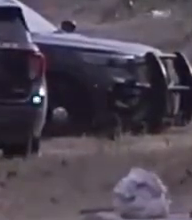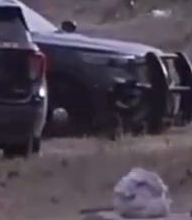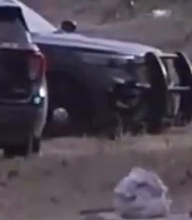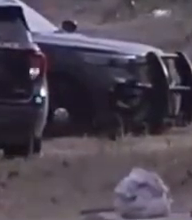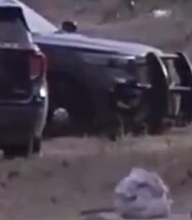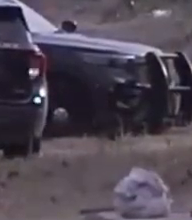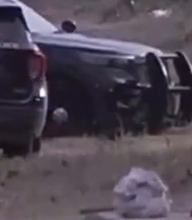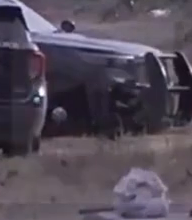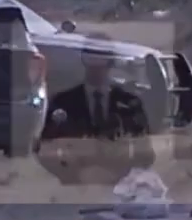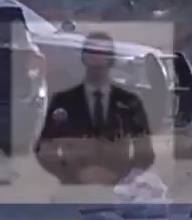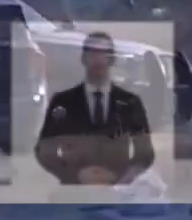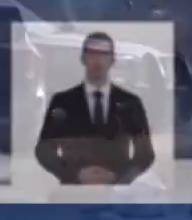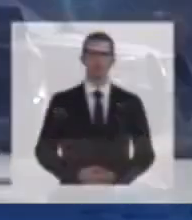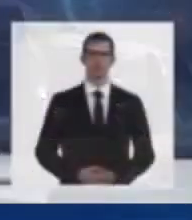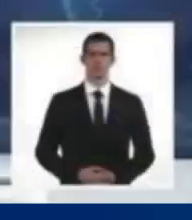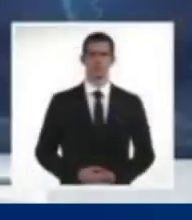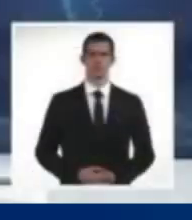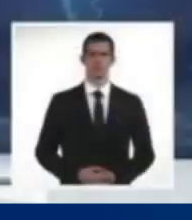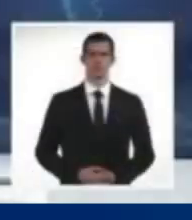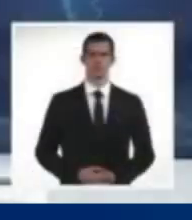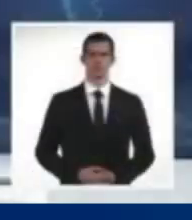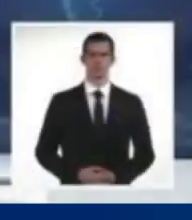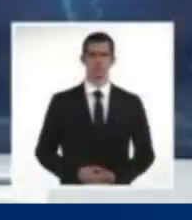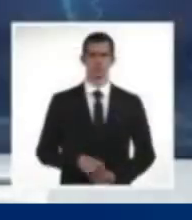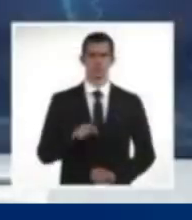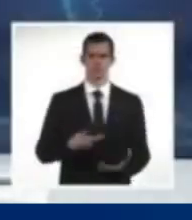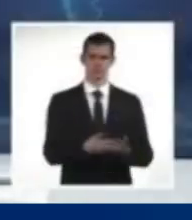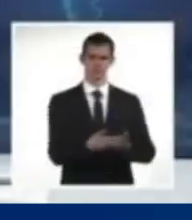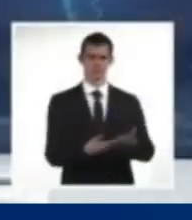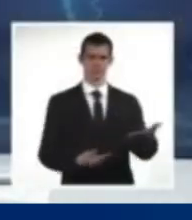balseros cubanos tienen otro drama terrible